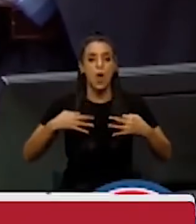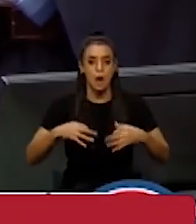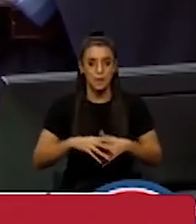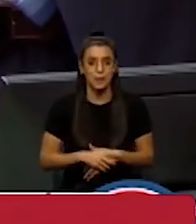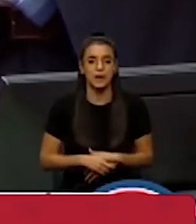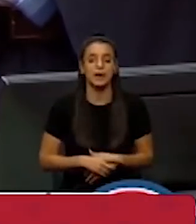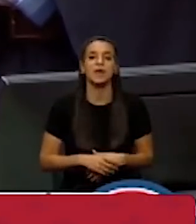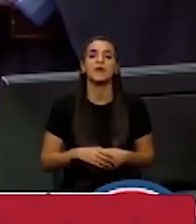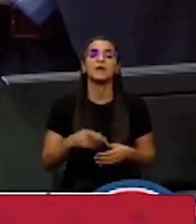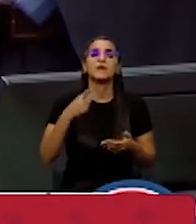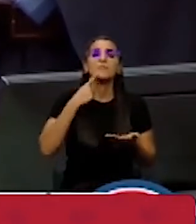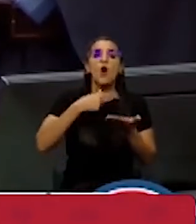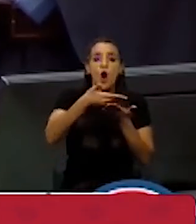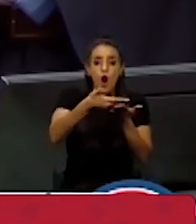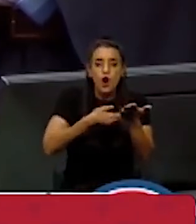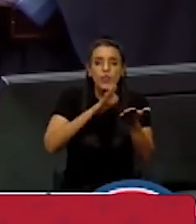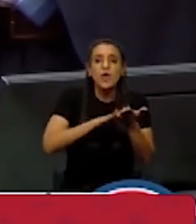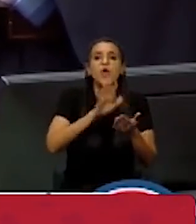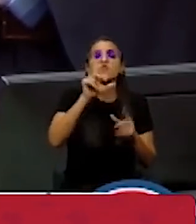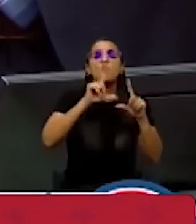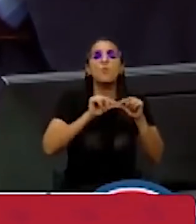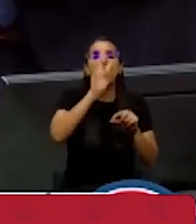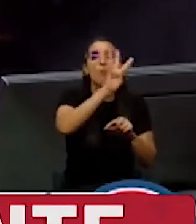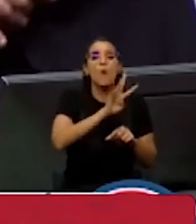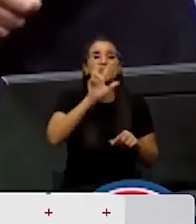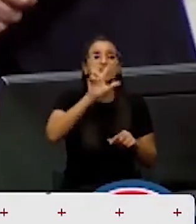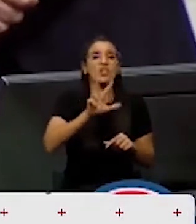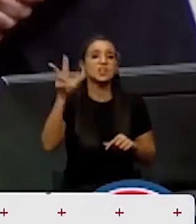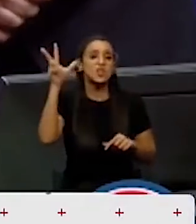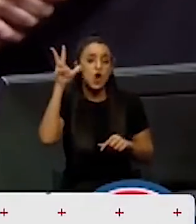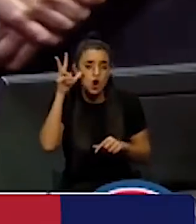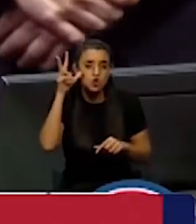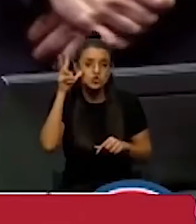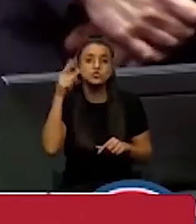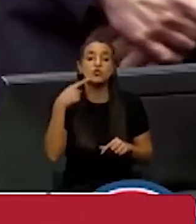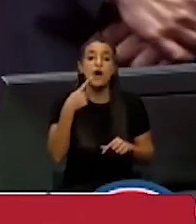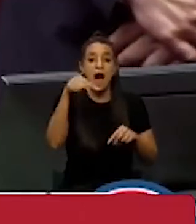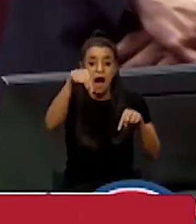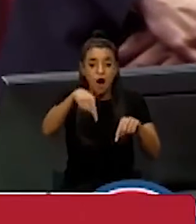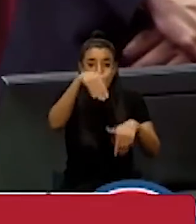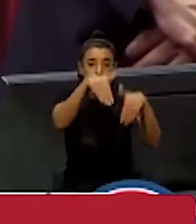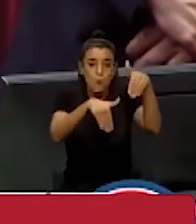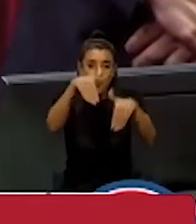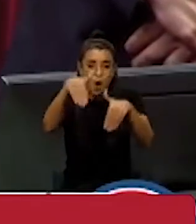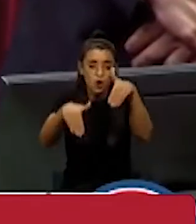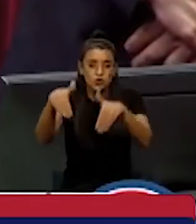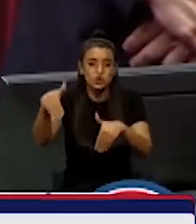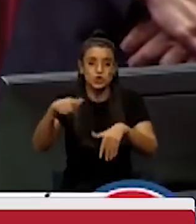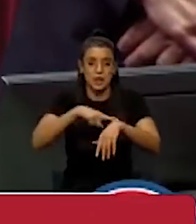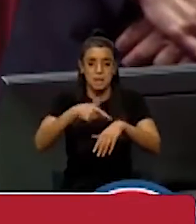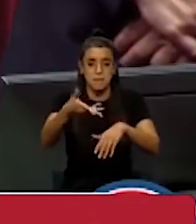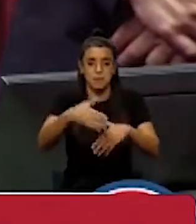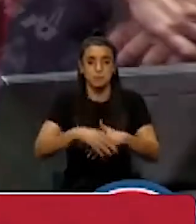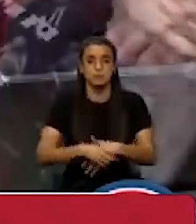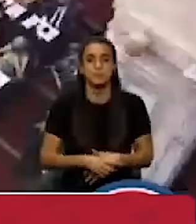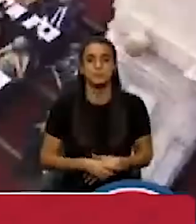saludable. Orden del día 438. Sírvanse marcar su voto,